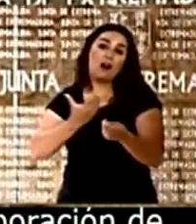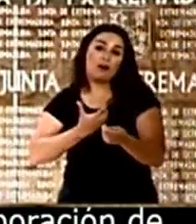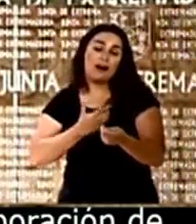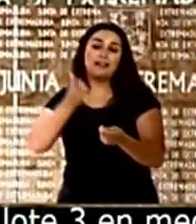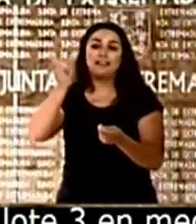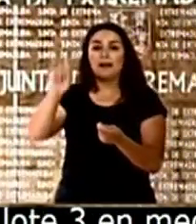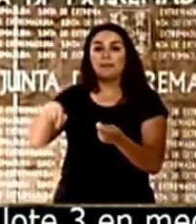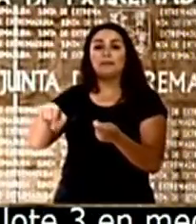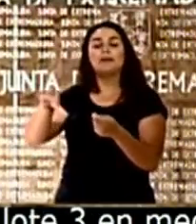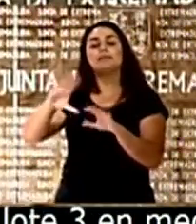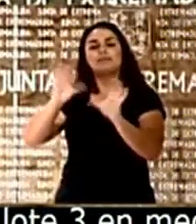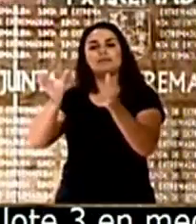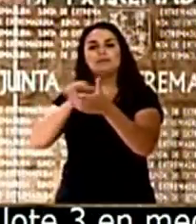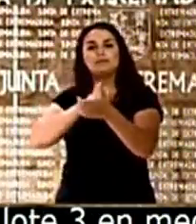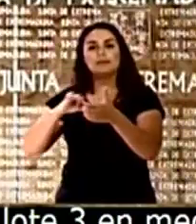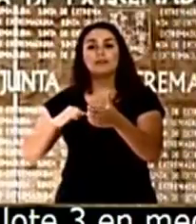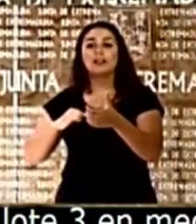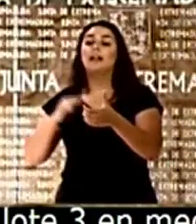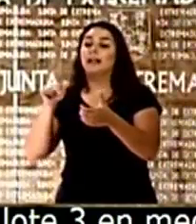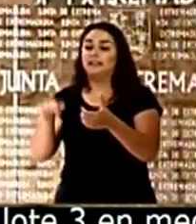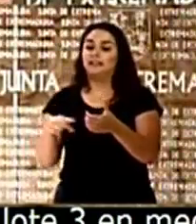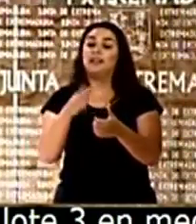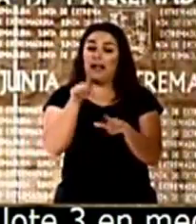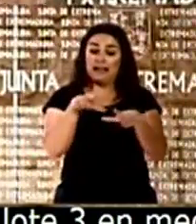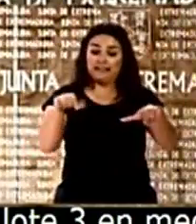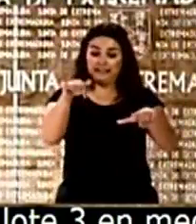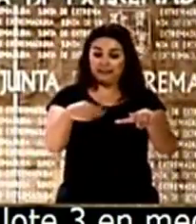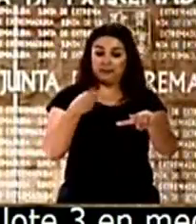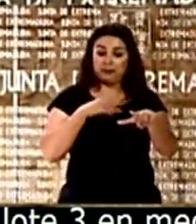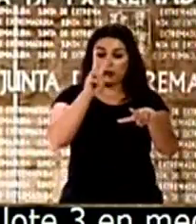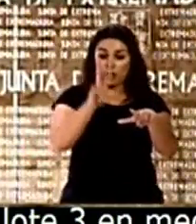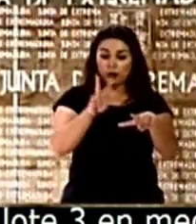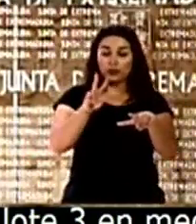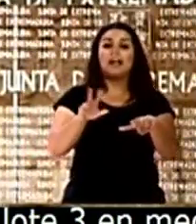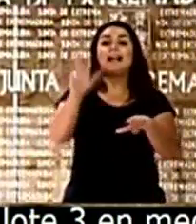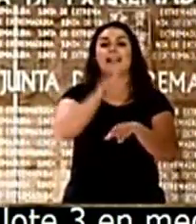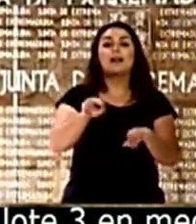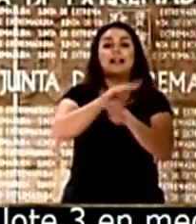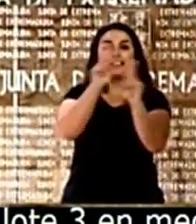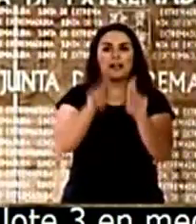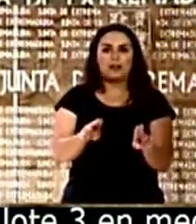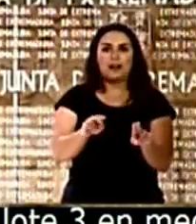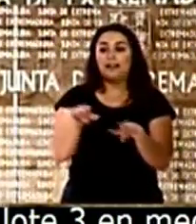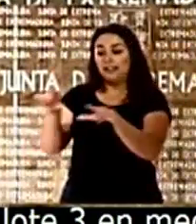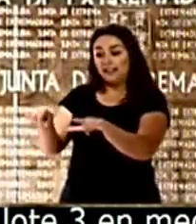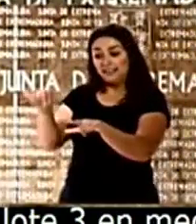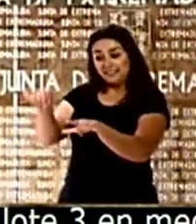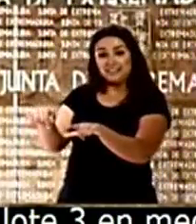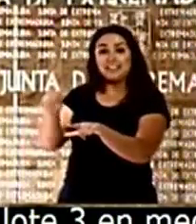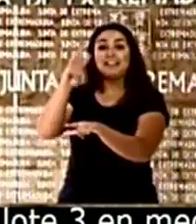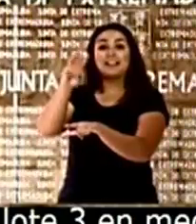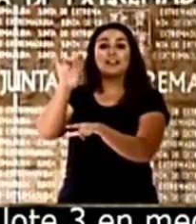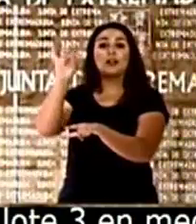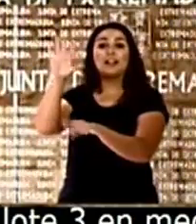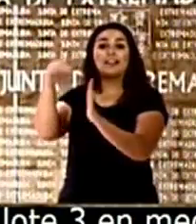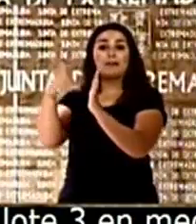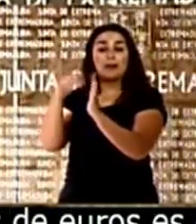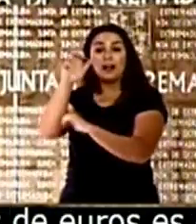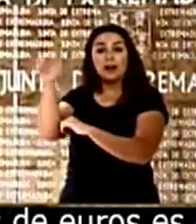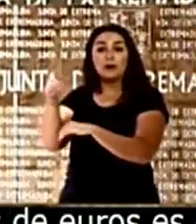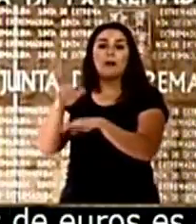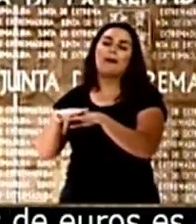lote 2, el de 2 millones de euros, es el plan de medios nacionales e internacionales, y el lote 3, el de 315.000 euros, es para